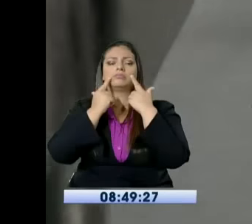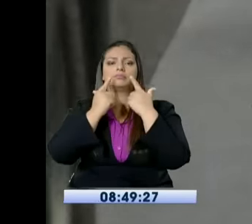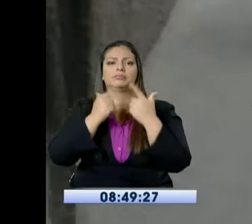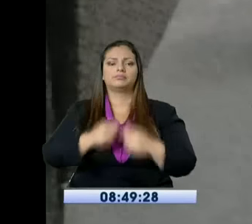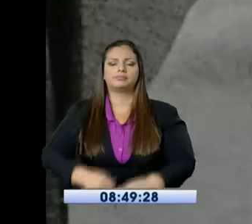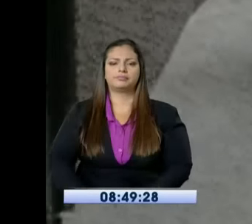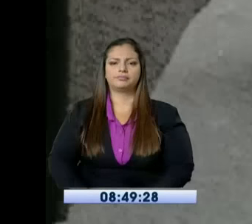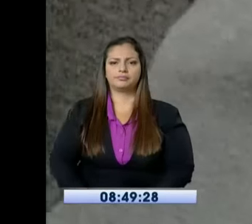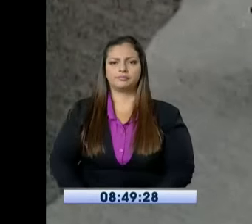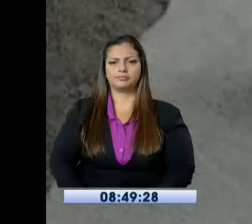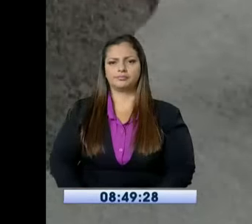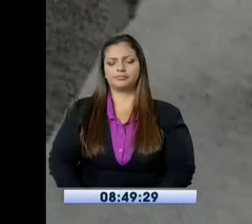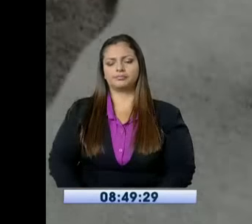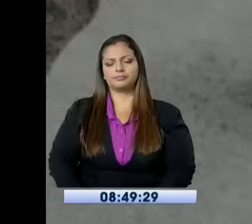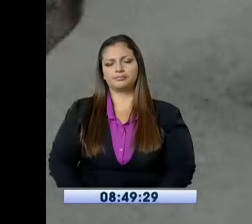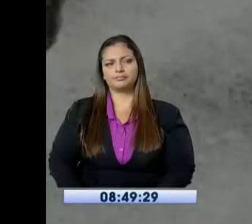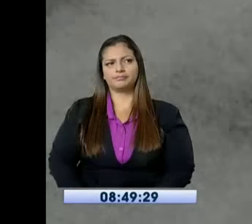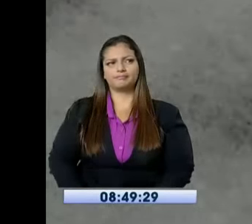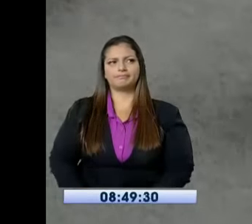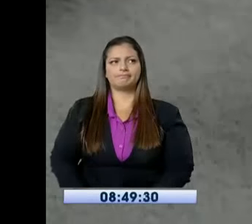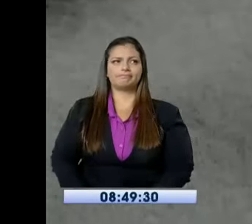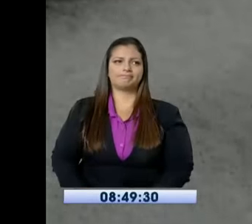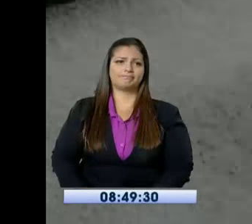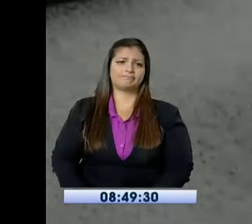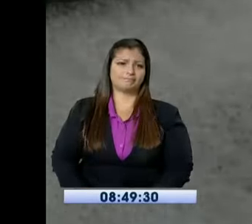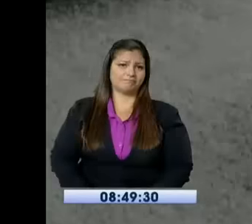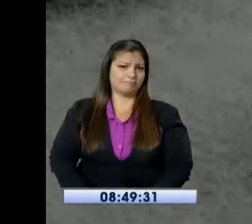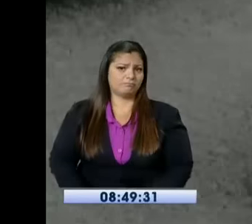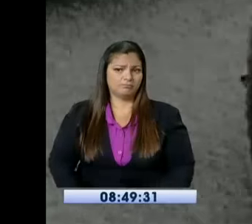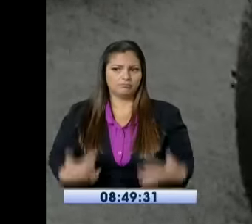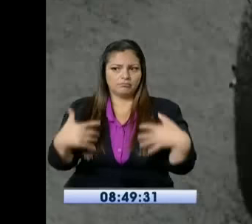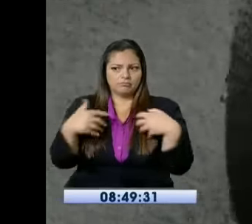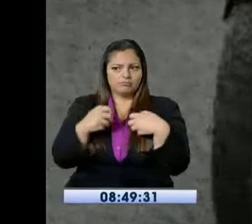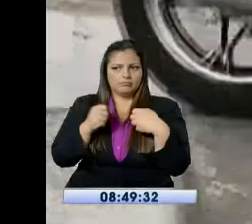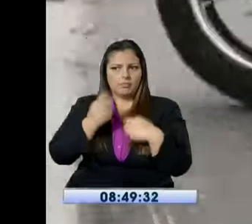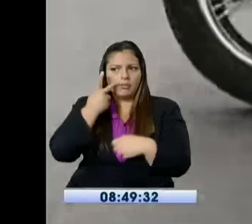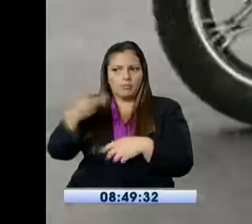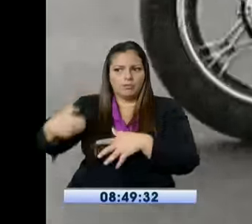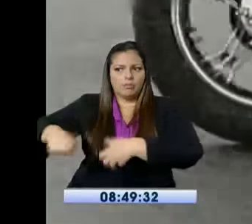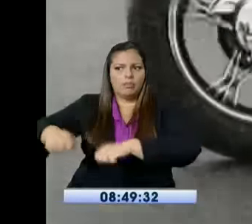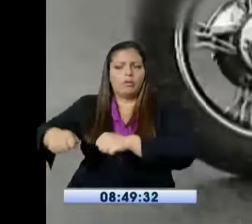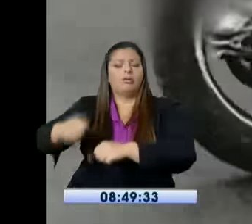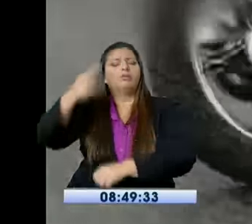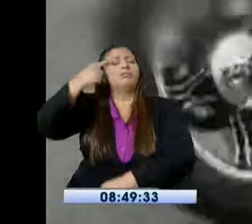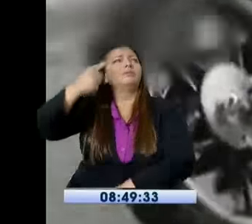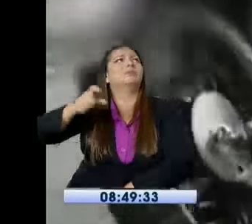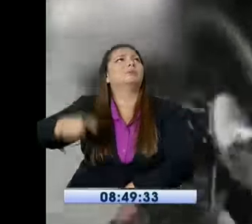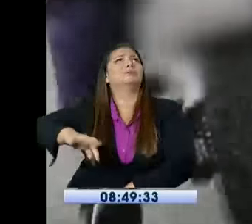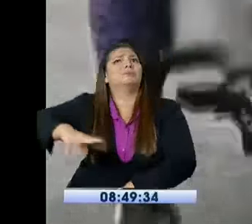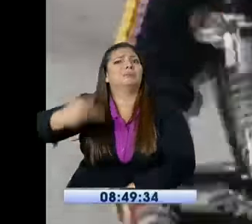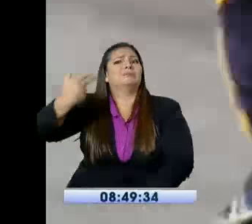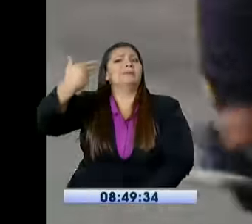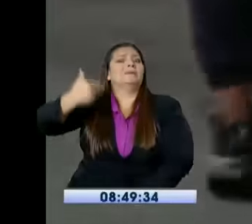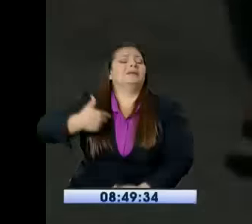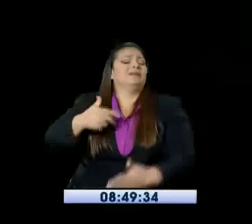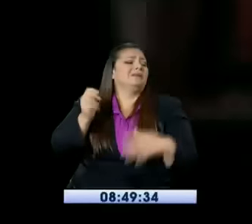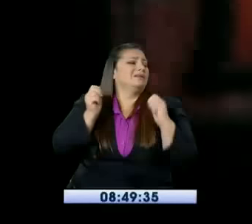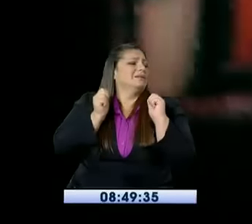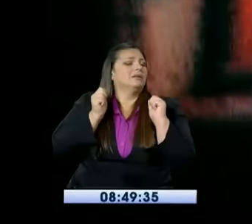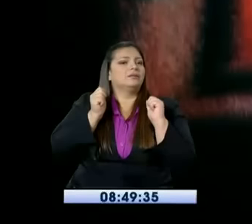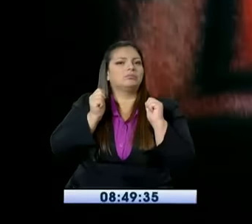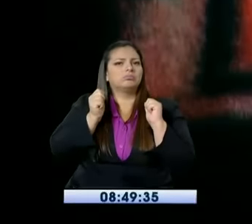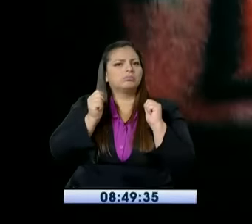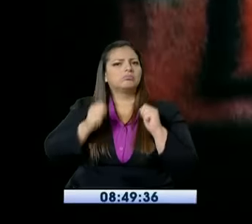Como ya saben que los crímenes son de las motos, a uno le terroriza, pues señor. Uno parece que ya lo van a pasar dando bala hasta uno. Los